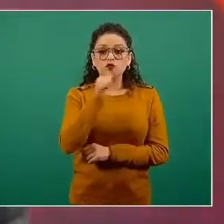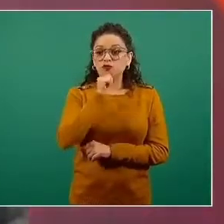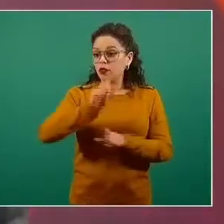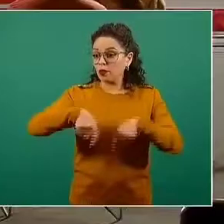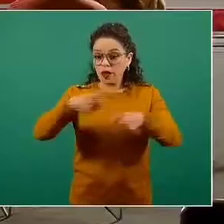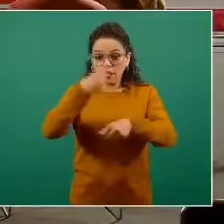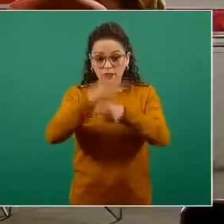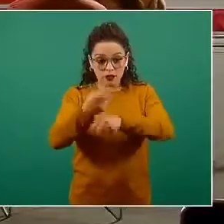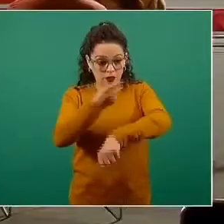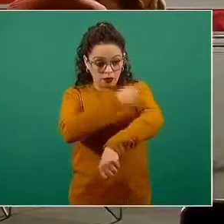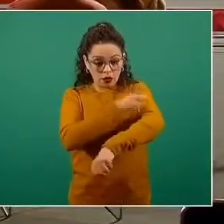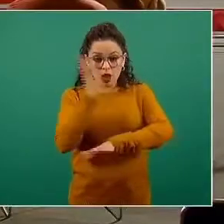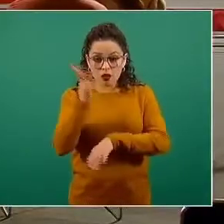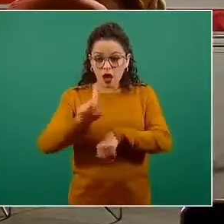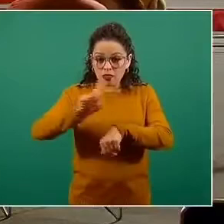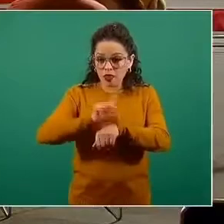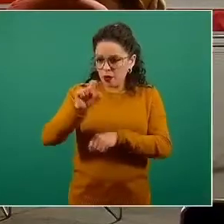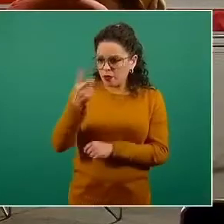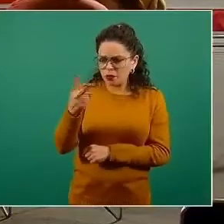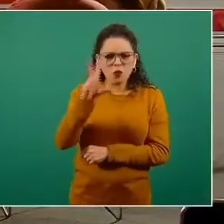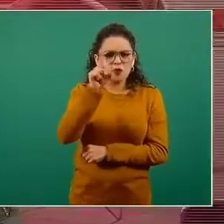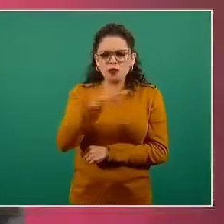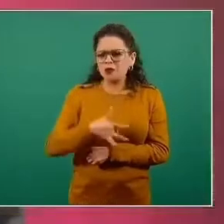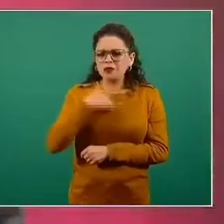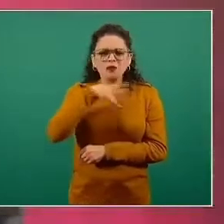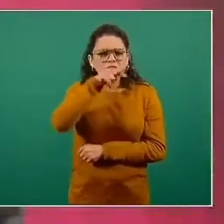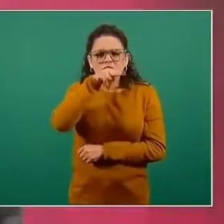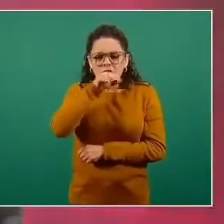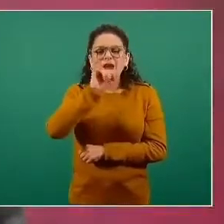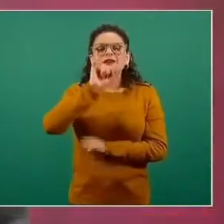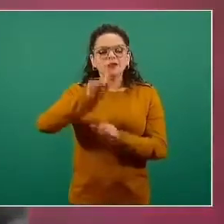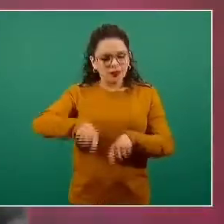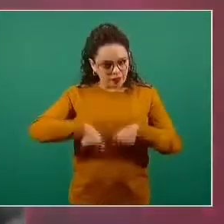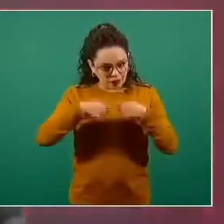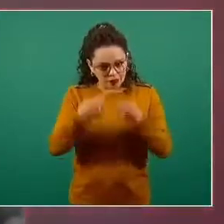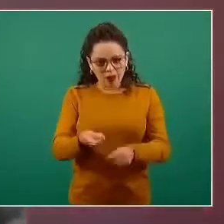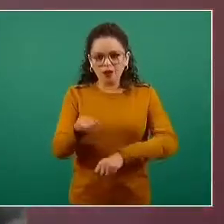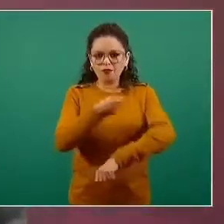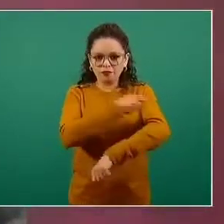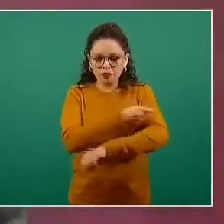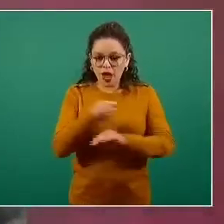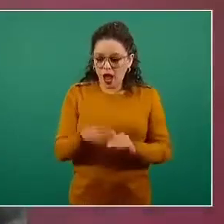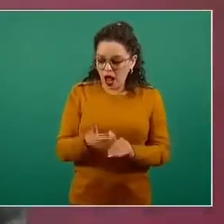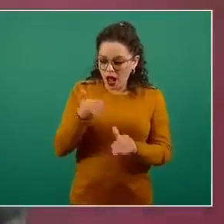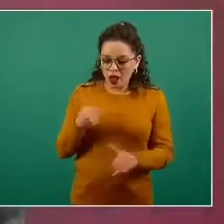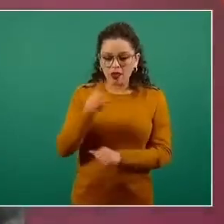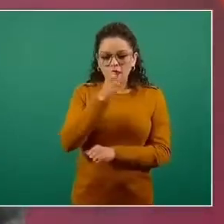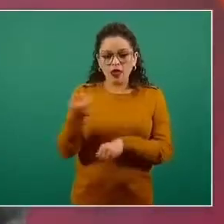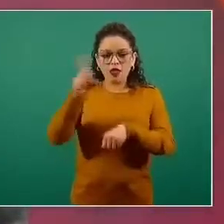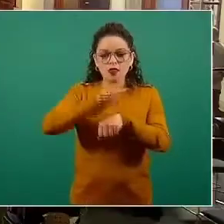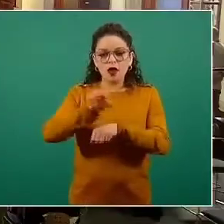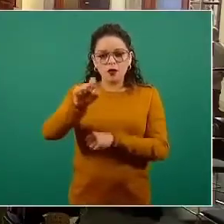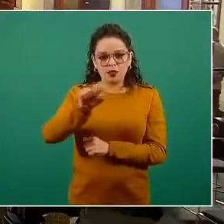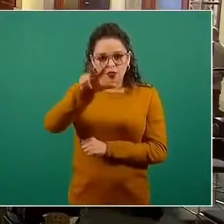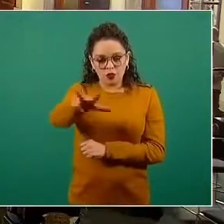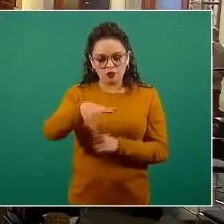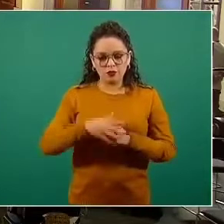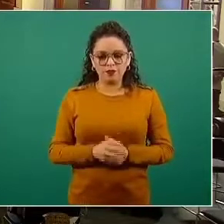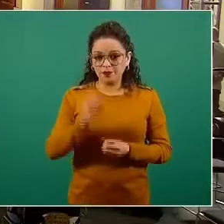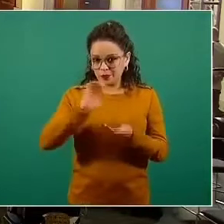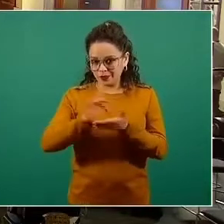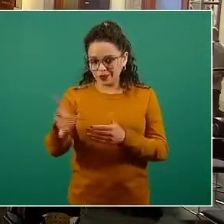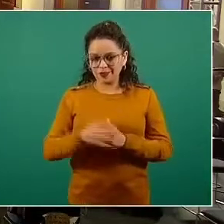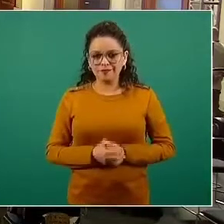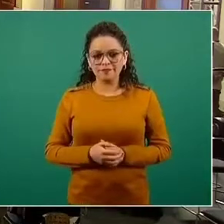dosis y ya es día 22, no se angustie, sí le va a llegar y le va a llegar antes del día 28. Muchas